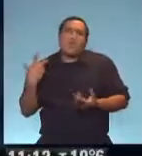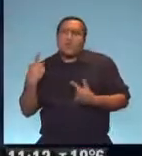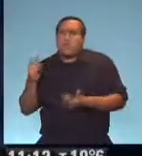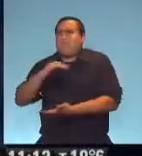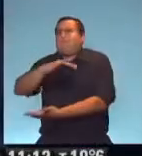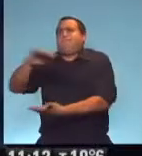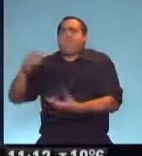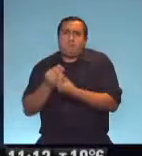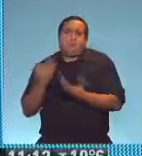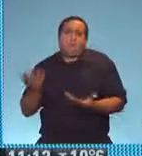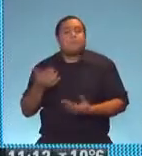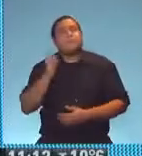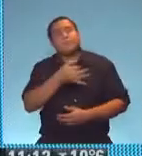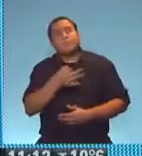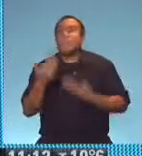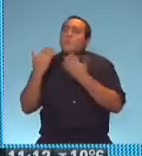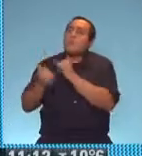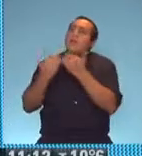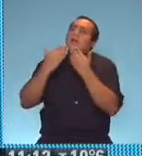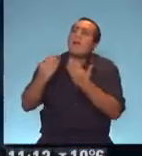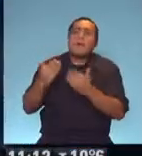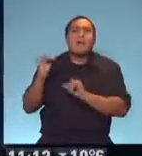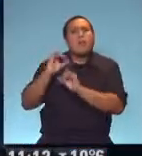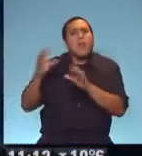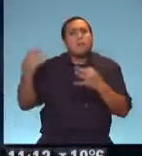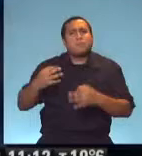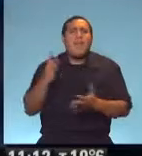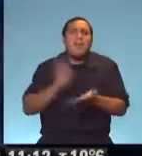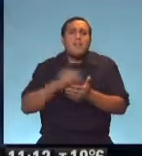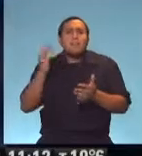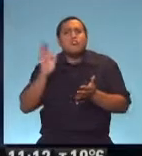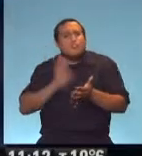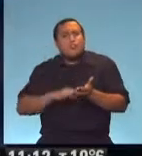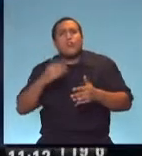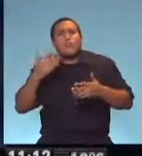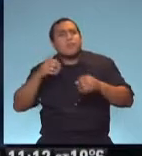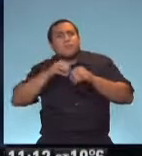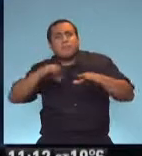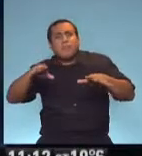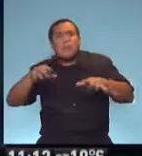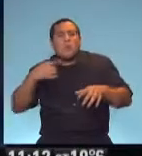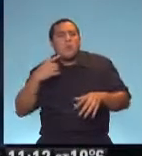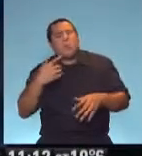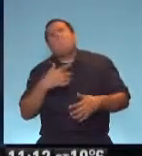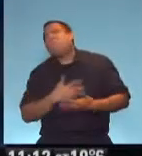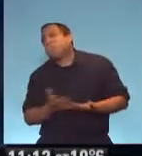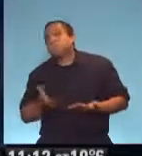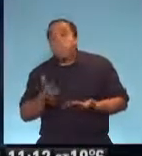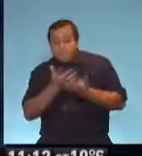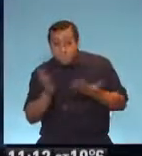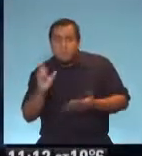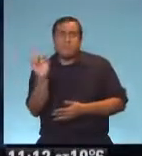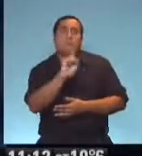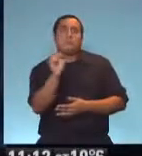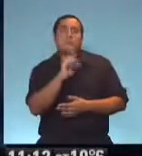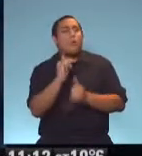este año también. Exactamente. Bueno, Janina, muy clara, muchísimas gracias. Hablar de epidemiología a veces puede ser un poco aburrido. La idea es que deje de ser aburrido para